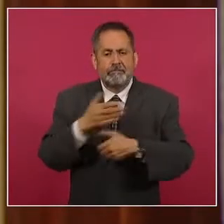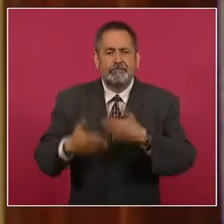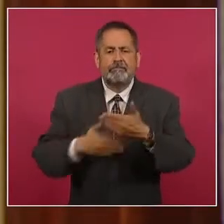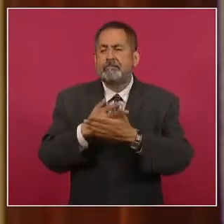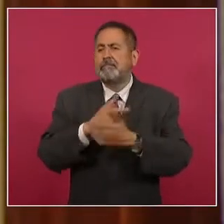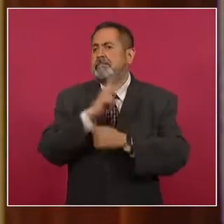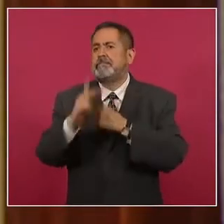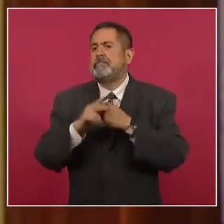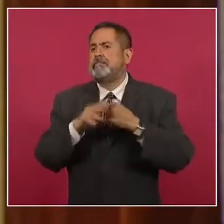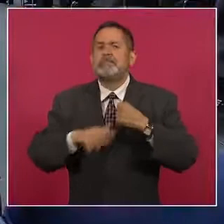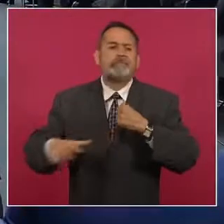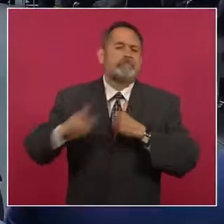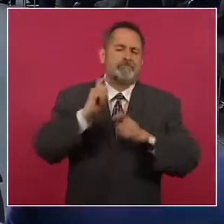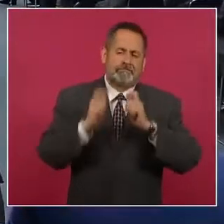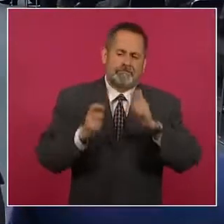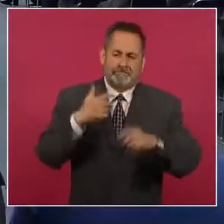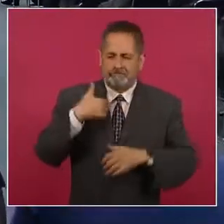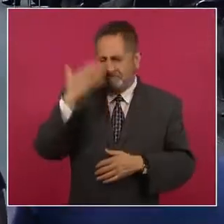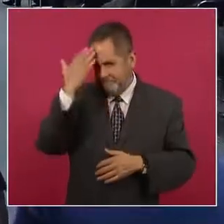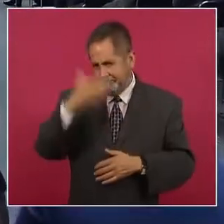el país.